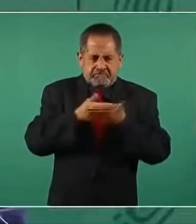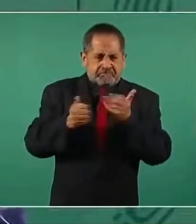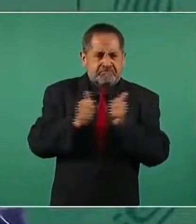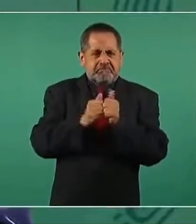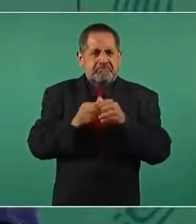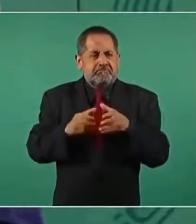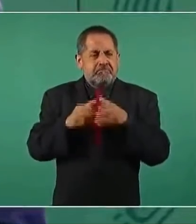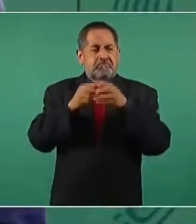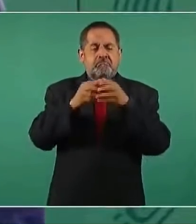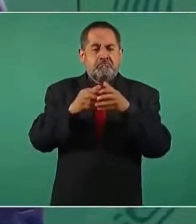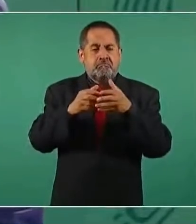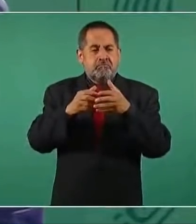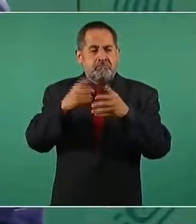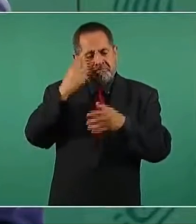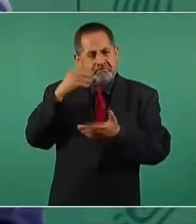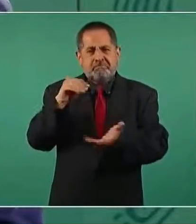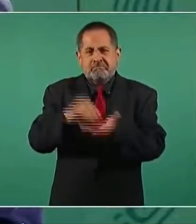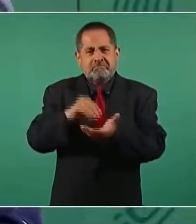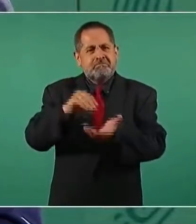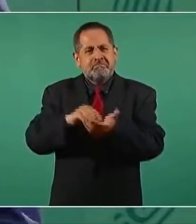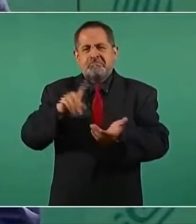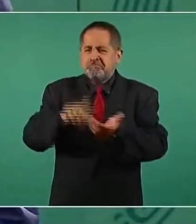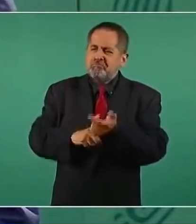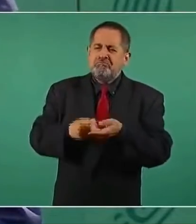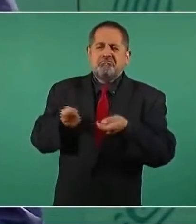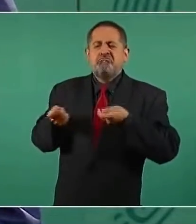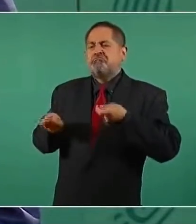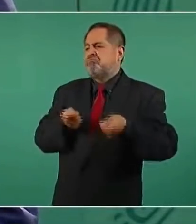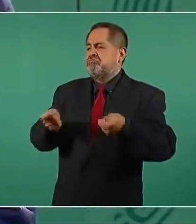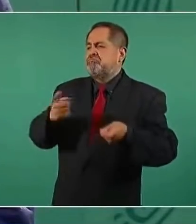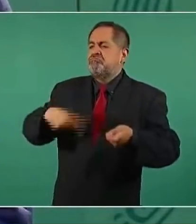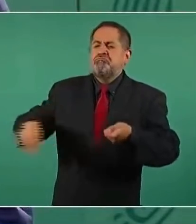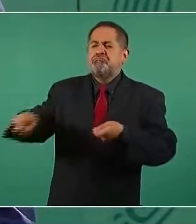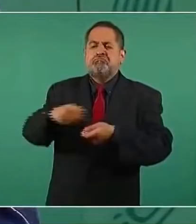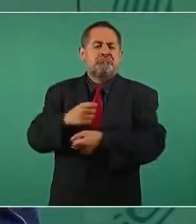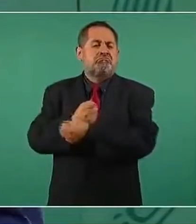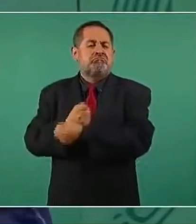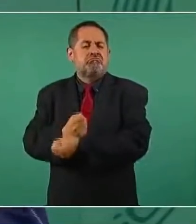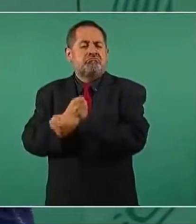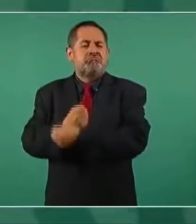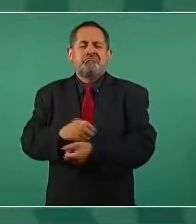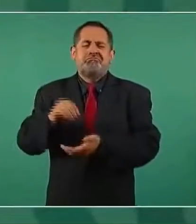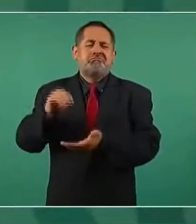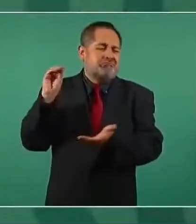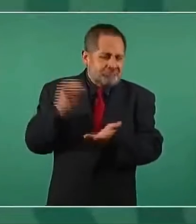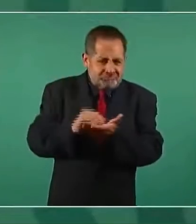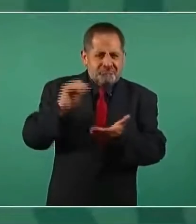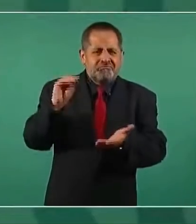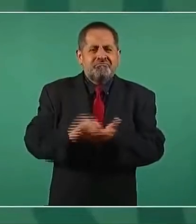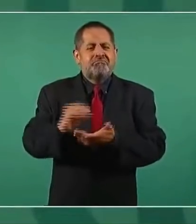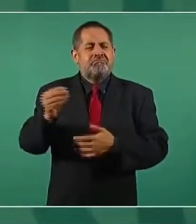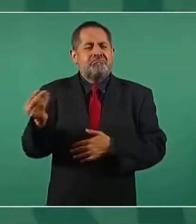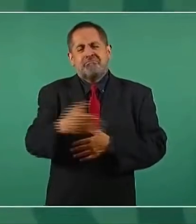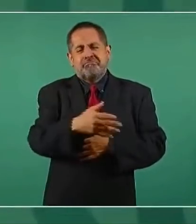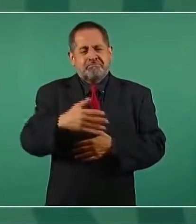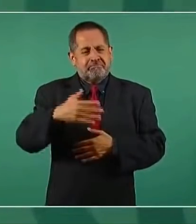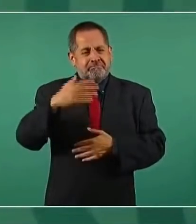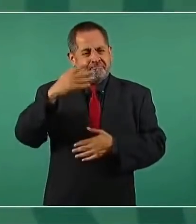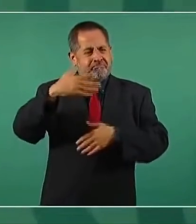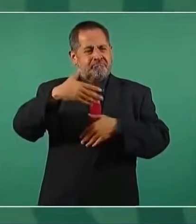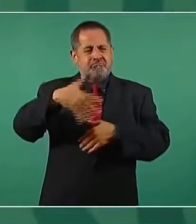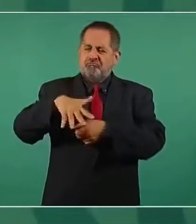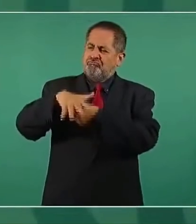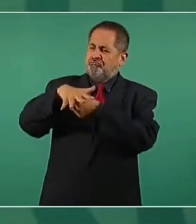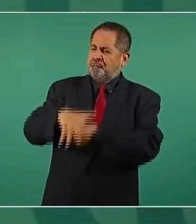Entonces es un reacomodo, pero continúa la misma estructura de